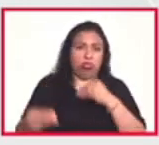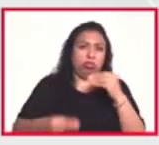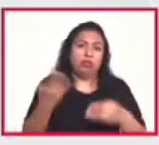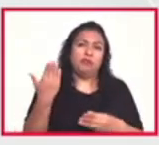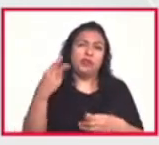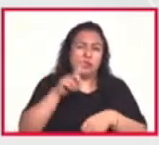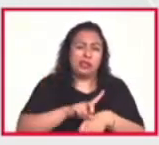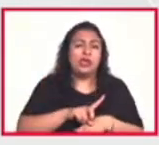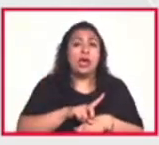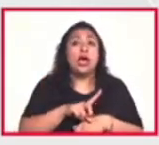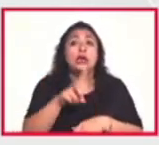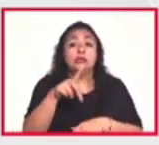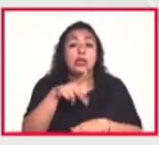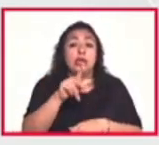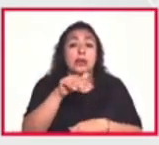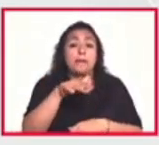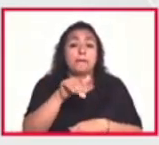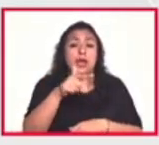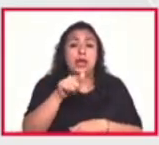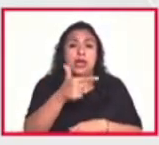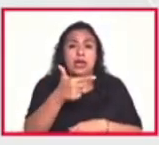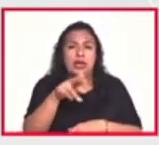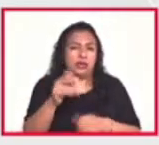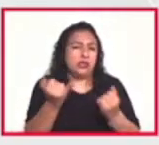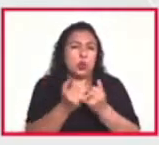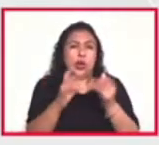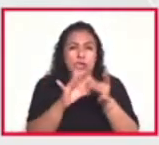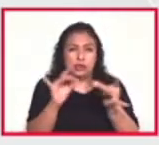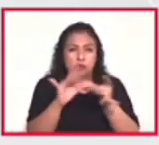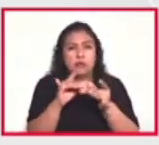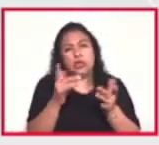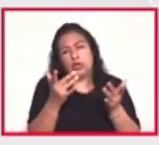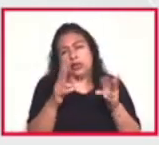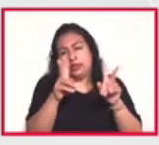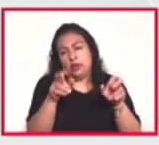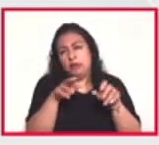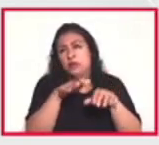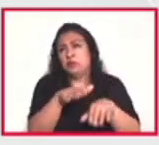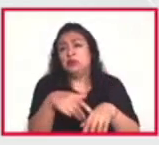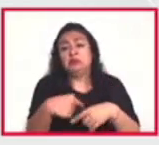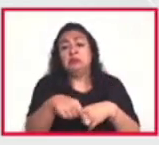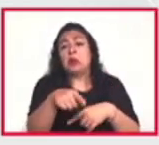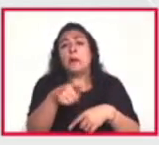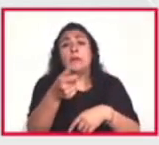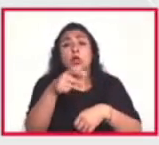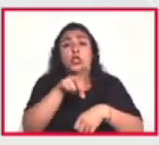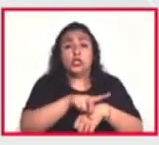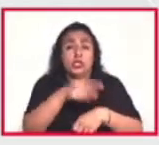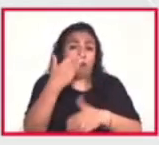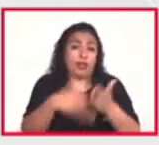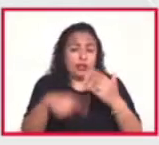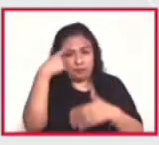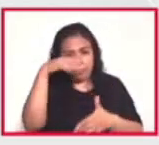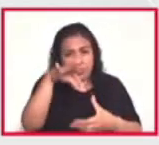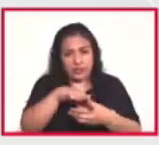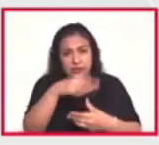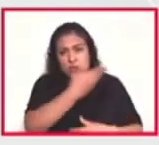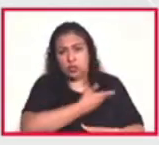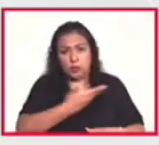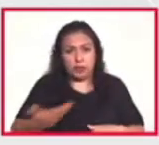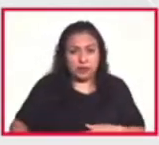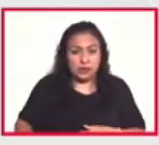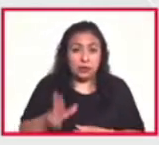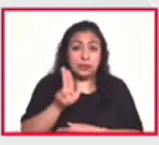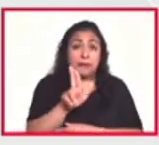un par de días, Kamala Harris también se refirió al respecto. Ya faltan pocos días para las elecciones presidenciales. El martes